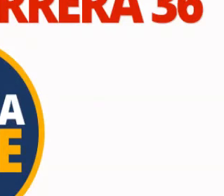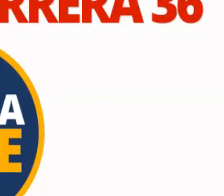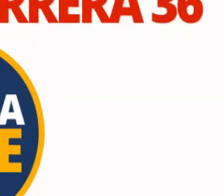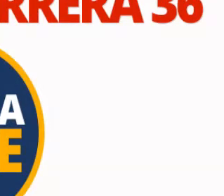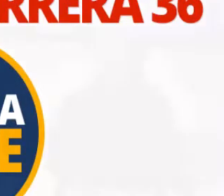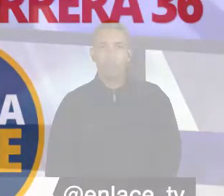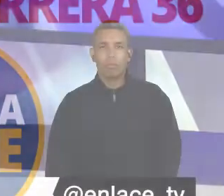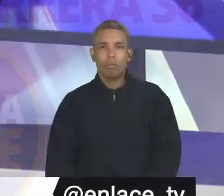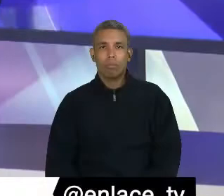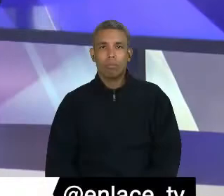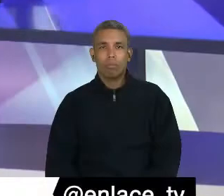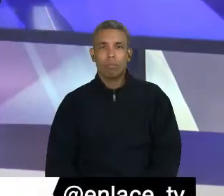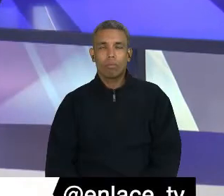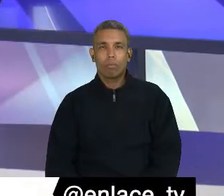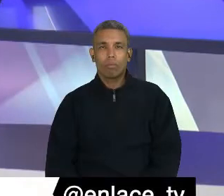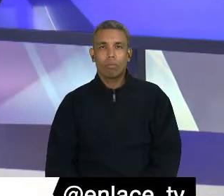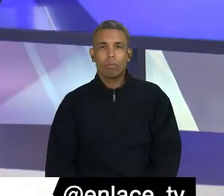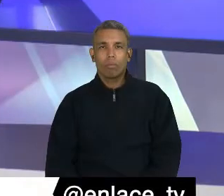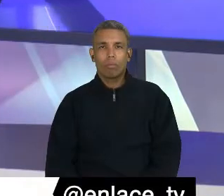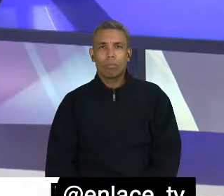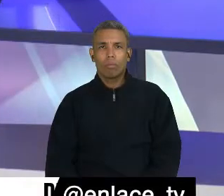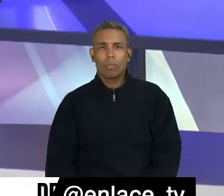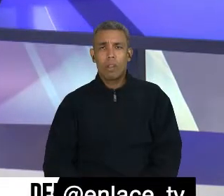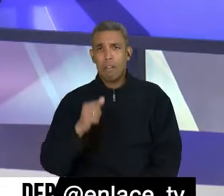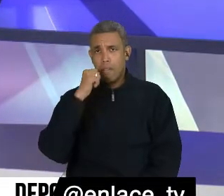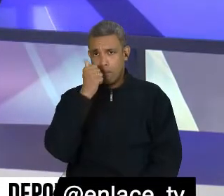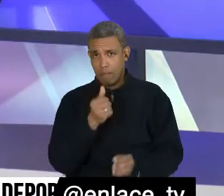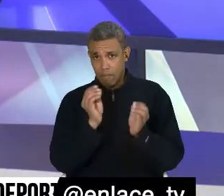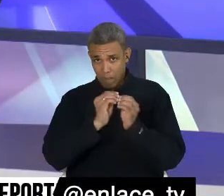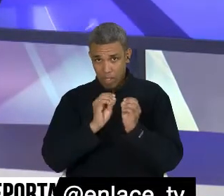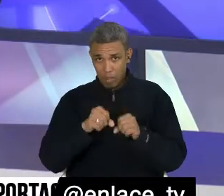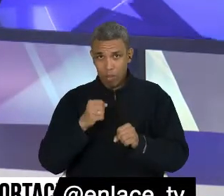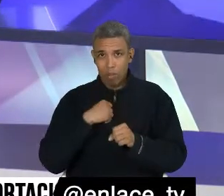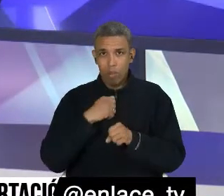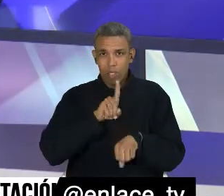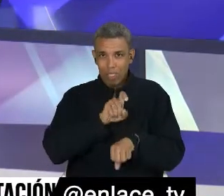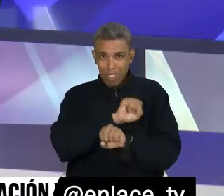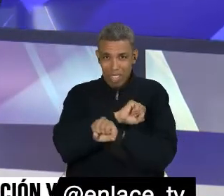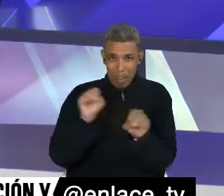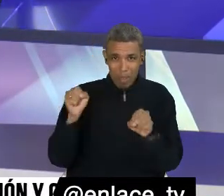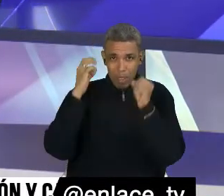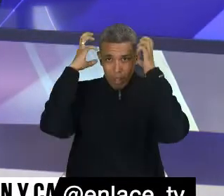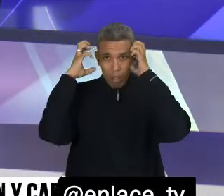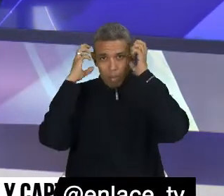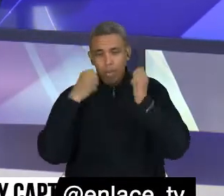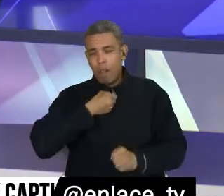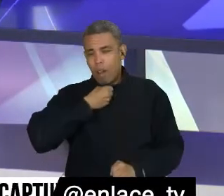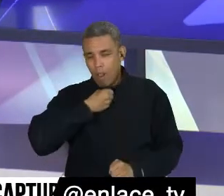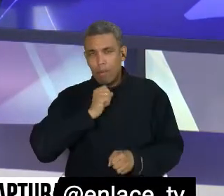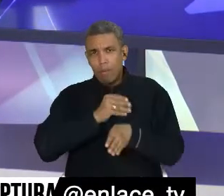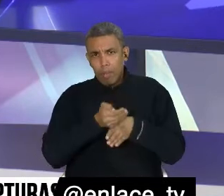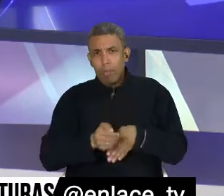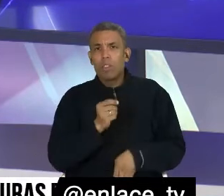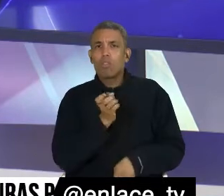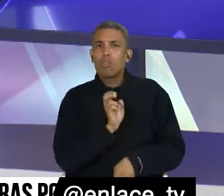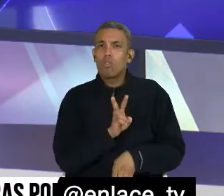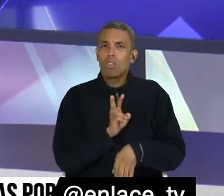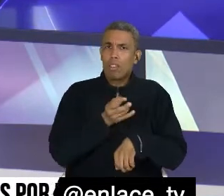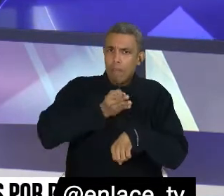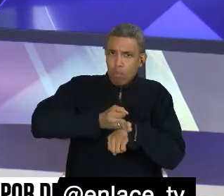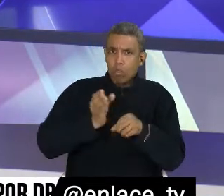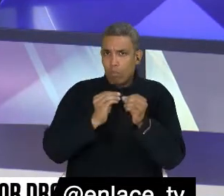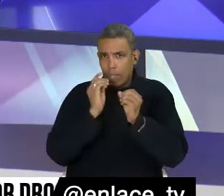36. Mañana los esperamos en Enlace Radio 6 AM a las 12 del mediodía en Enlace Noticias para contarles más de lo que